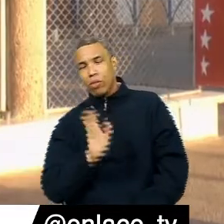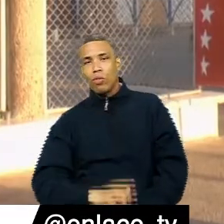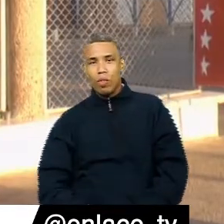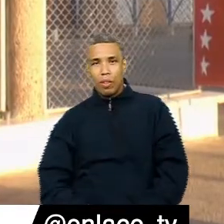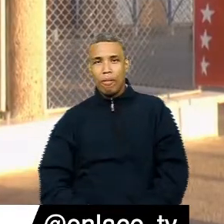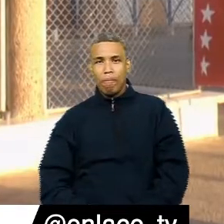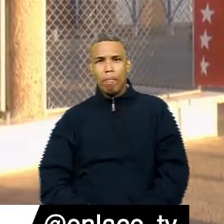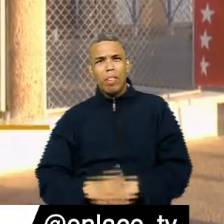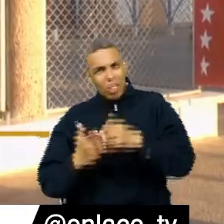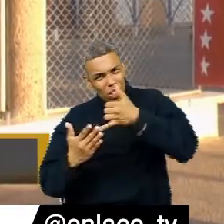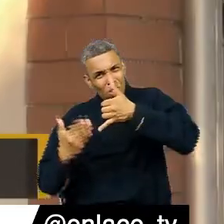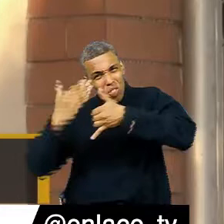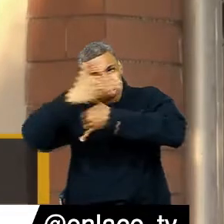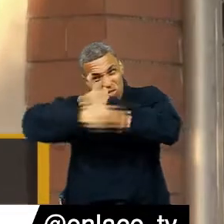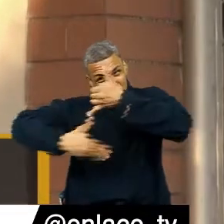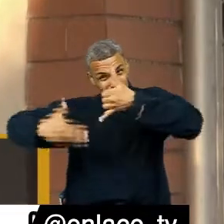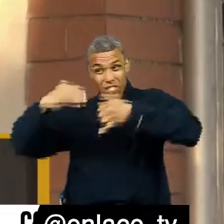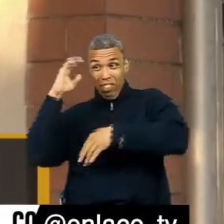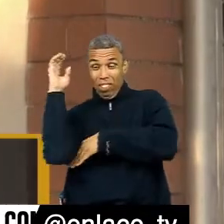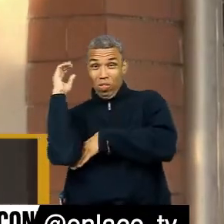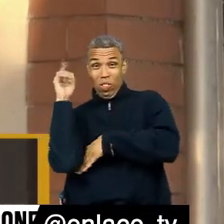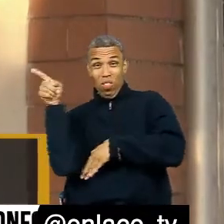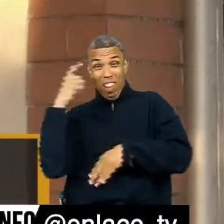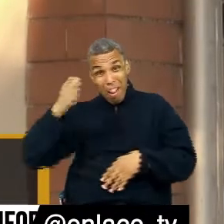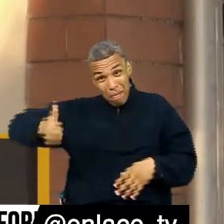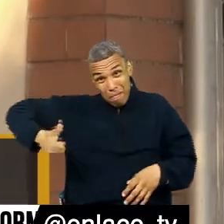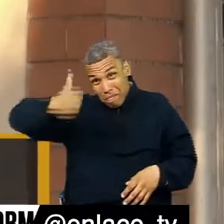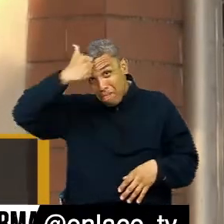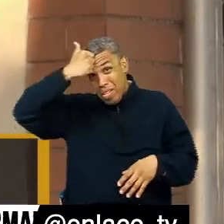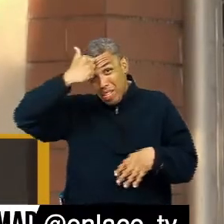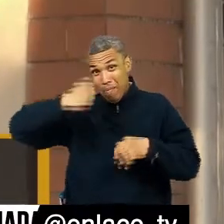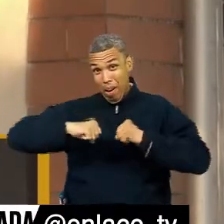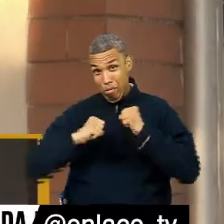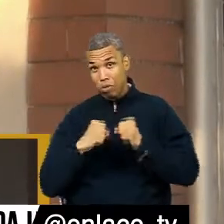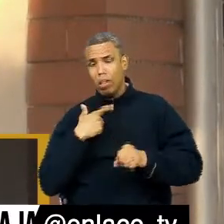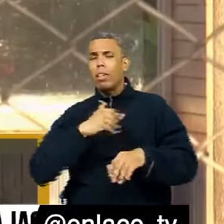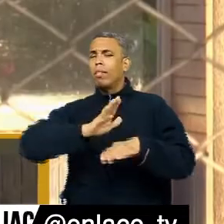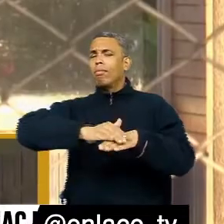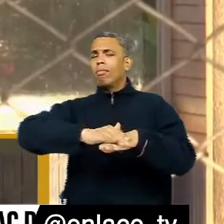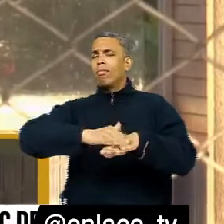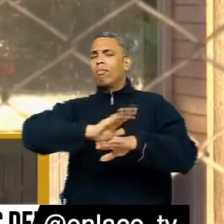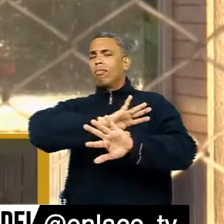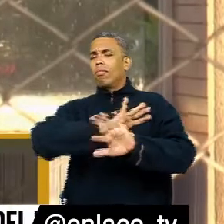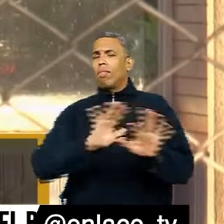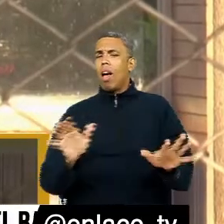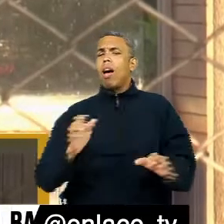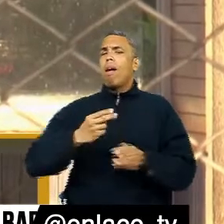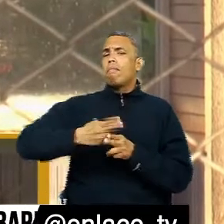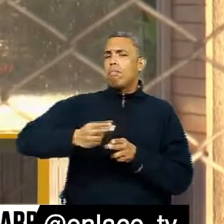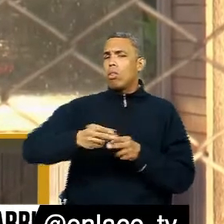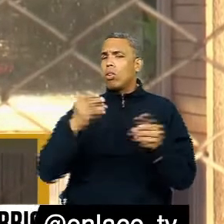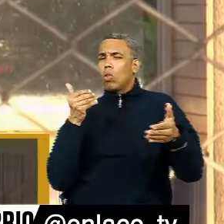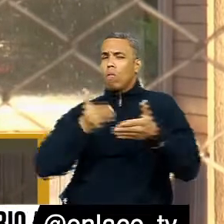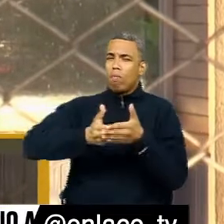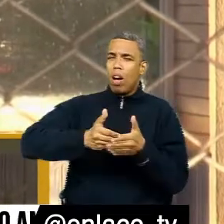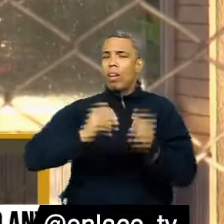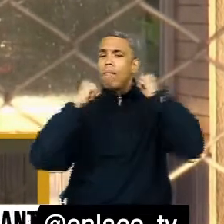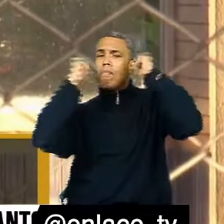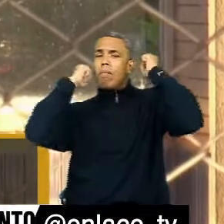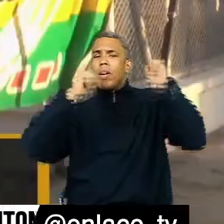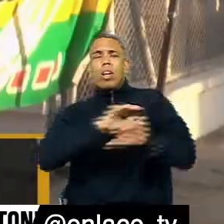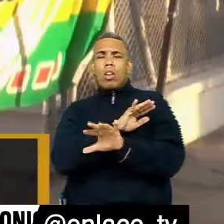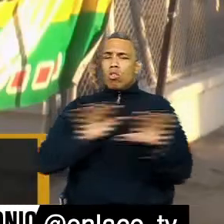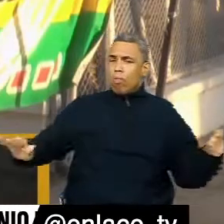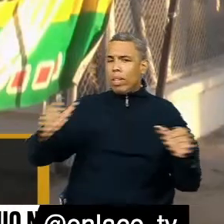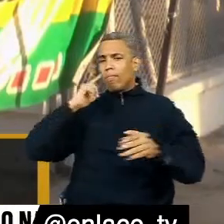anuncios conocidos sobre un pronto acuerdo con el gobierno nacional. En Barranca Bermeja, el vocero de Sindicena, Reinaldo Navarro, explica el porqué de la prolongación de este paro